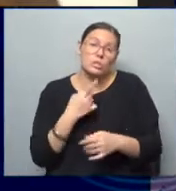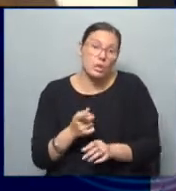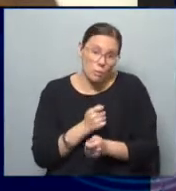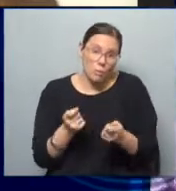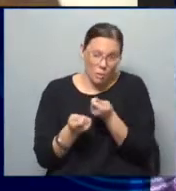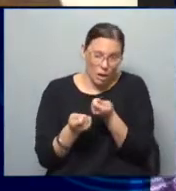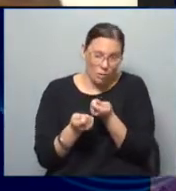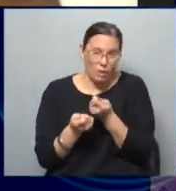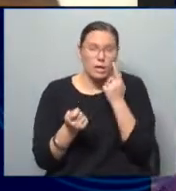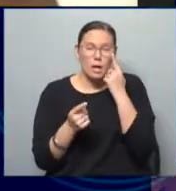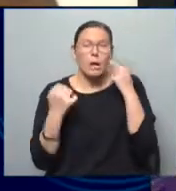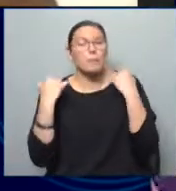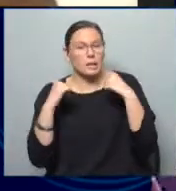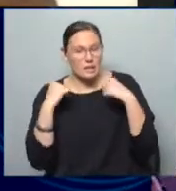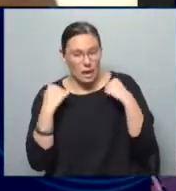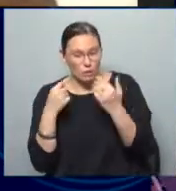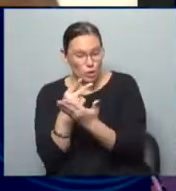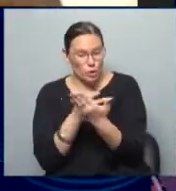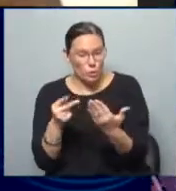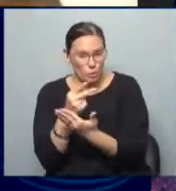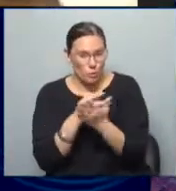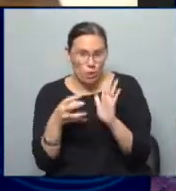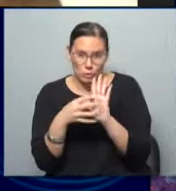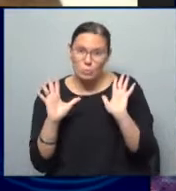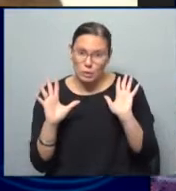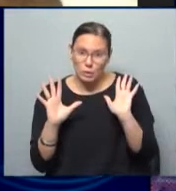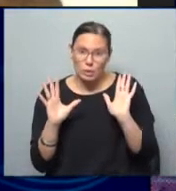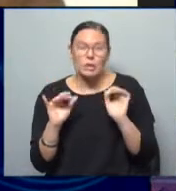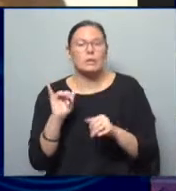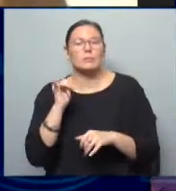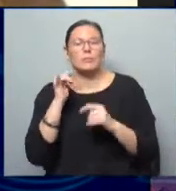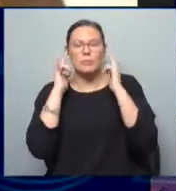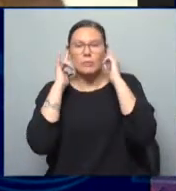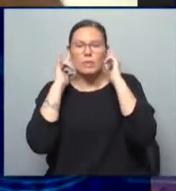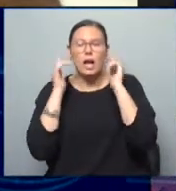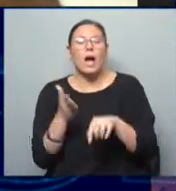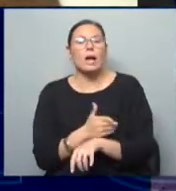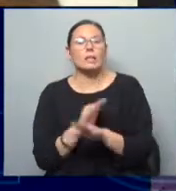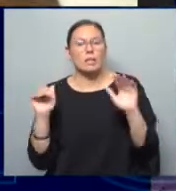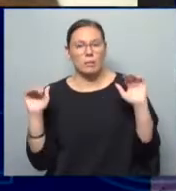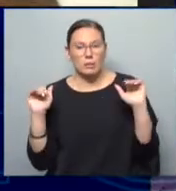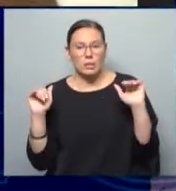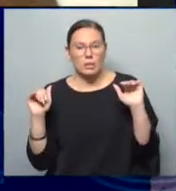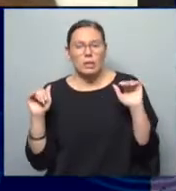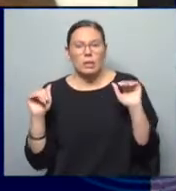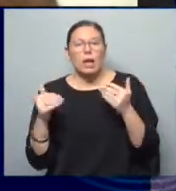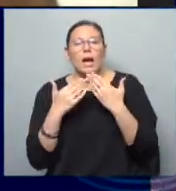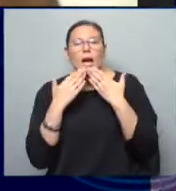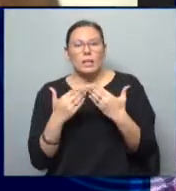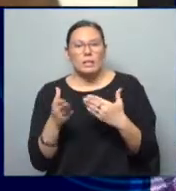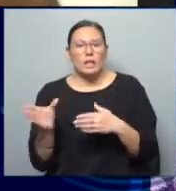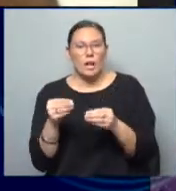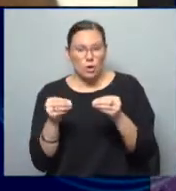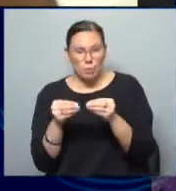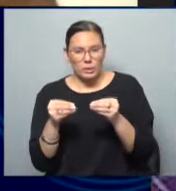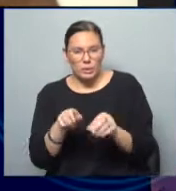negociarlo. ¿Vale? Bueno. Andá practicando igual, andá practicando. Me gustó. Ok, ok. Sí, y antes de despedirme, obviamente agradecer a todos los compañeros del